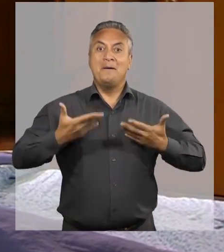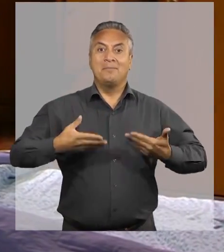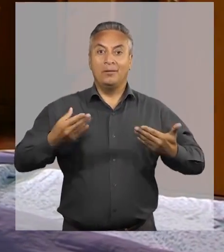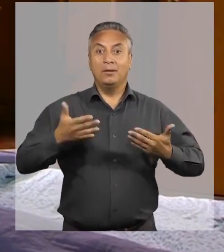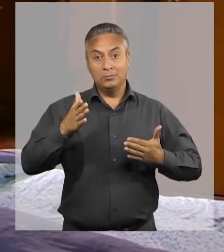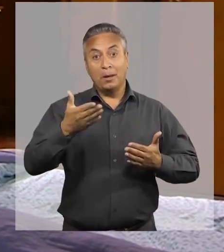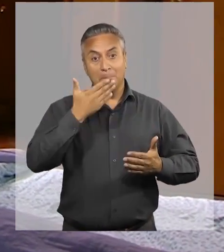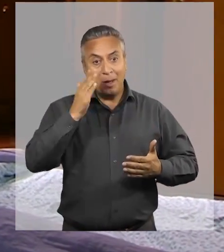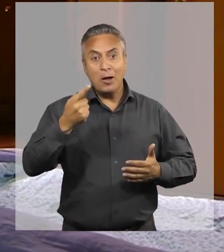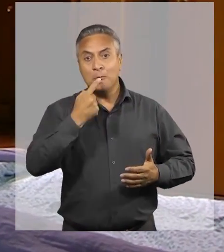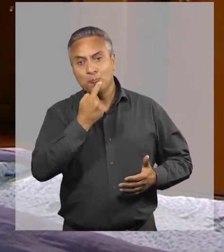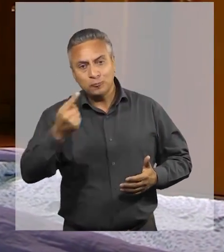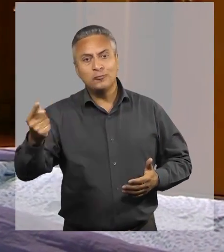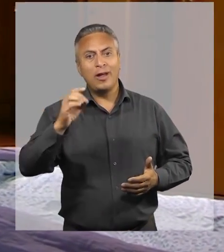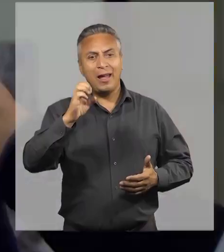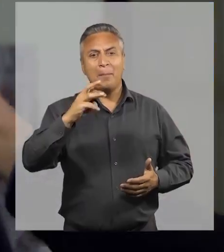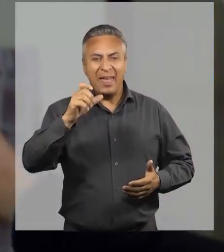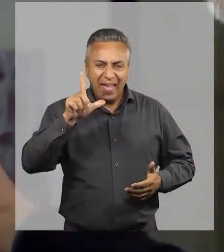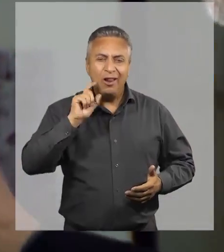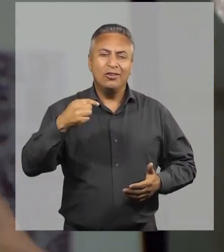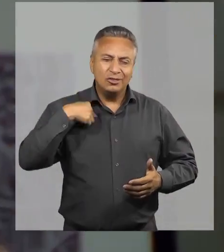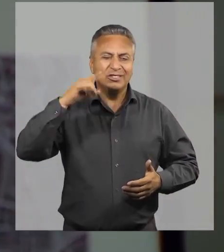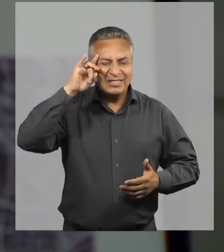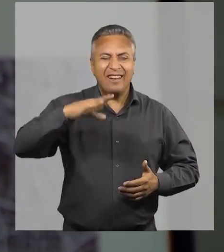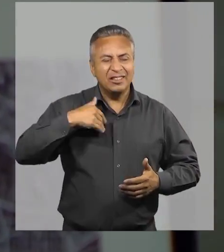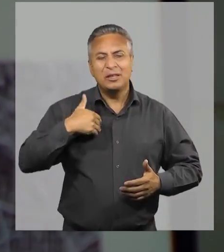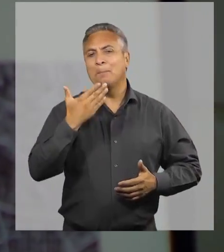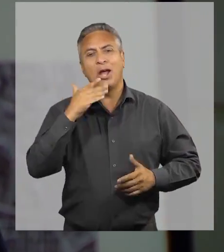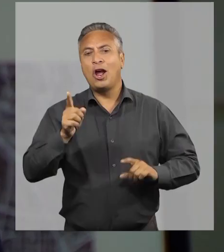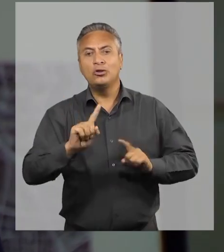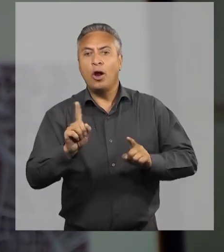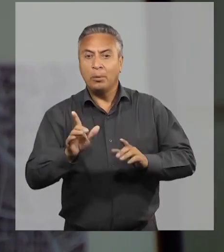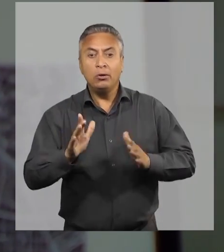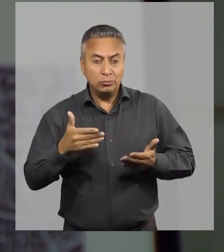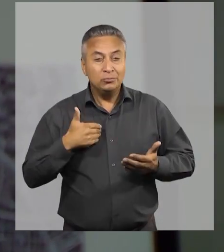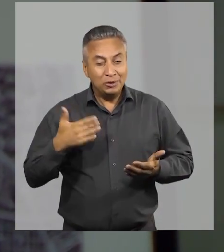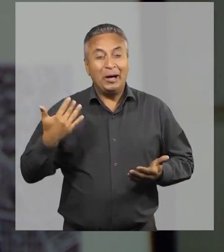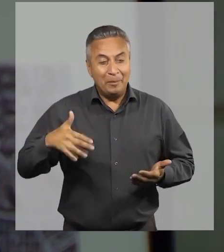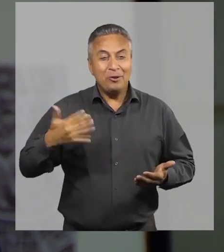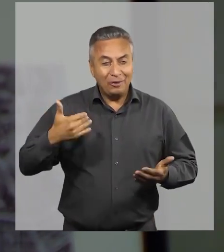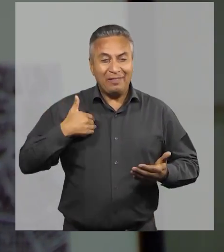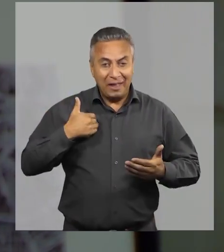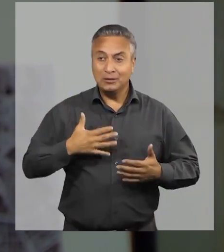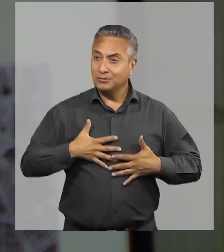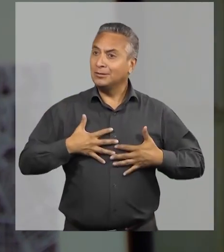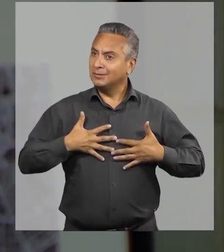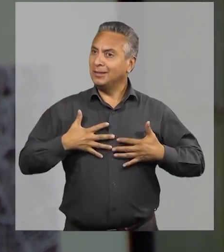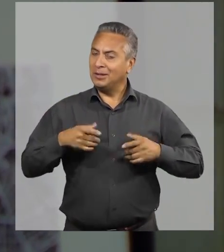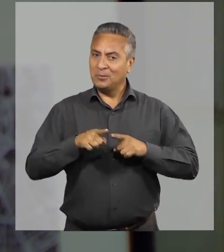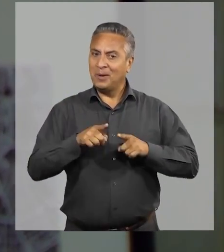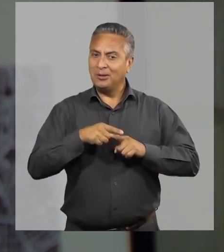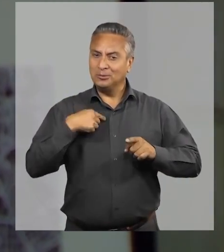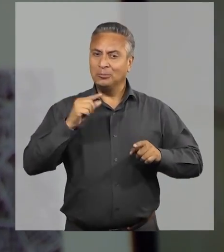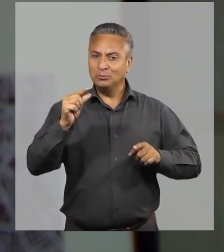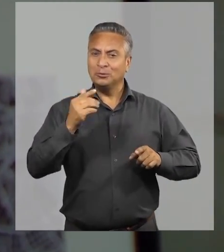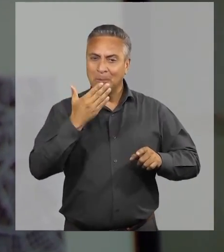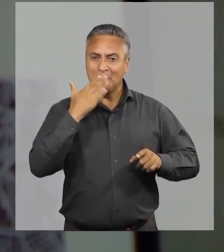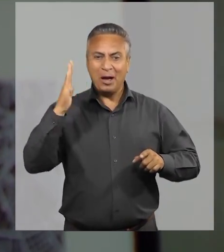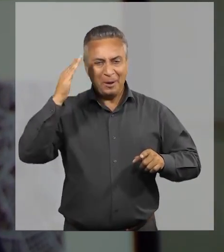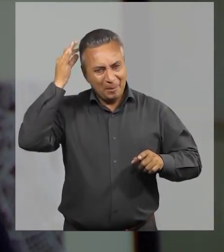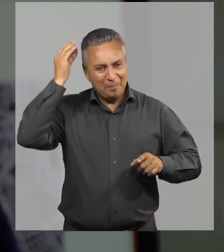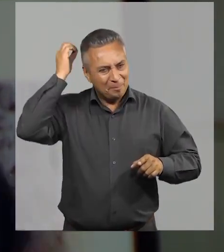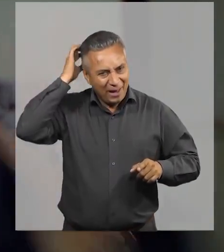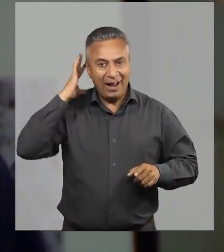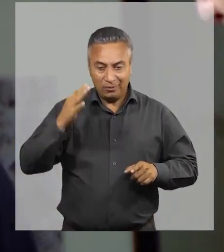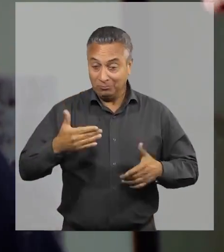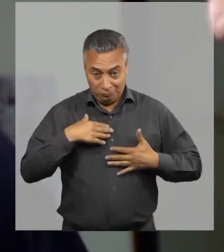pero toma la de consultarle a Emilio. Sí, por supuesto. Yo sé que no me voy a mejorar, pero es importante sentir de que uno está